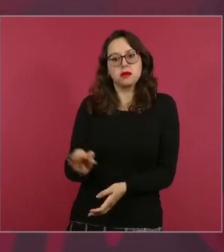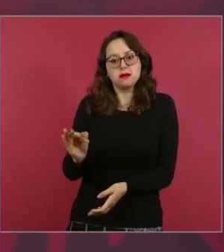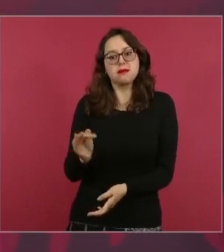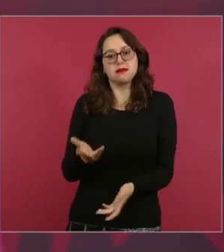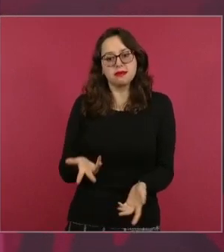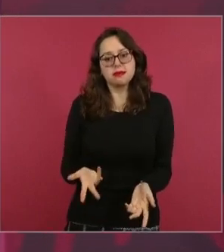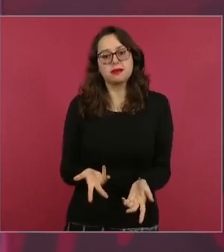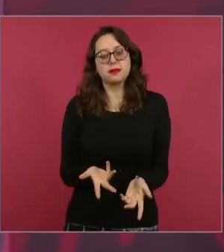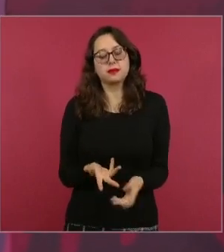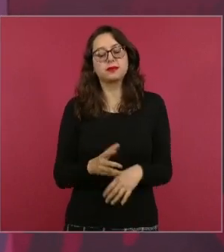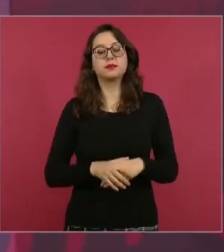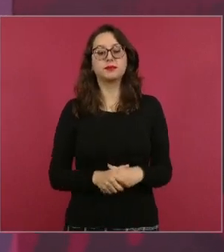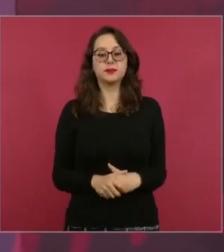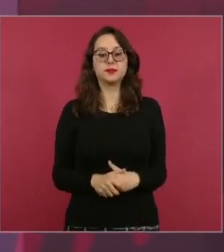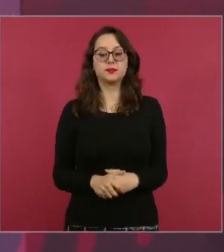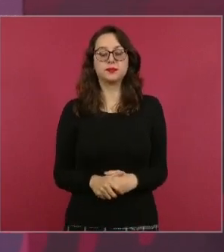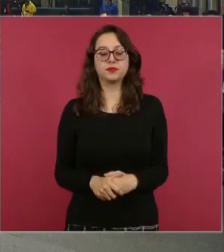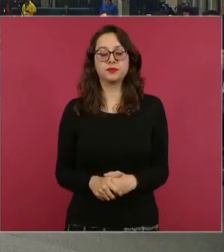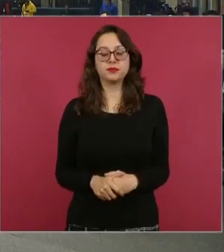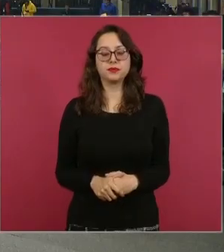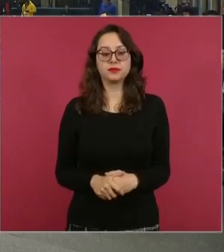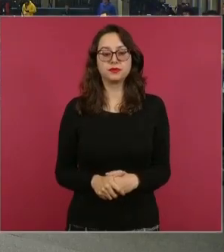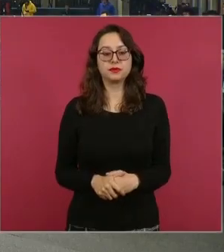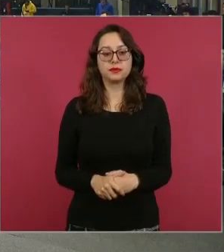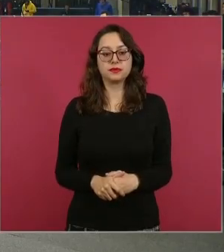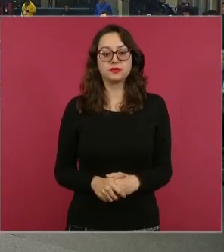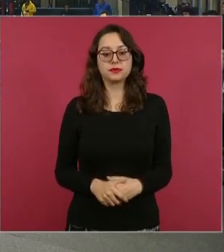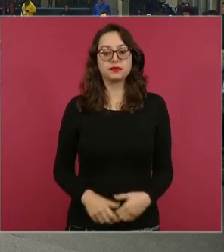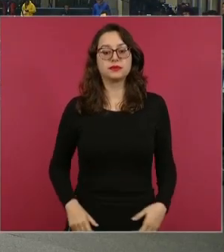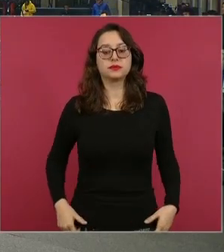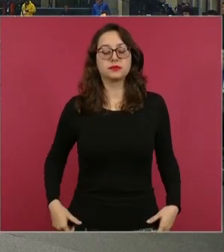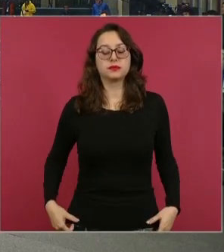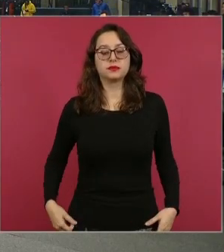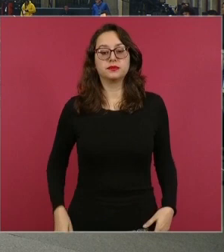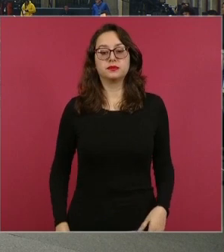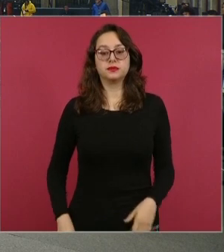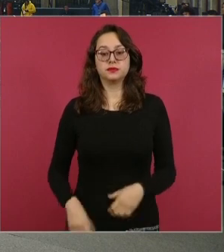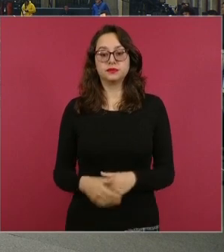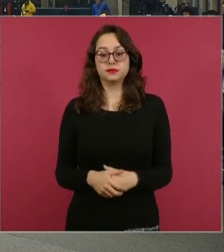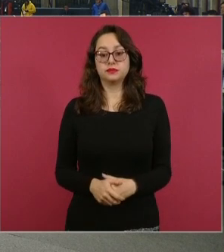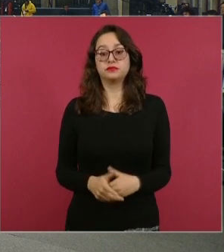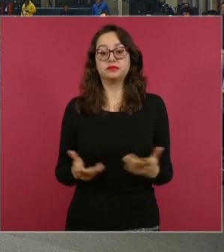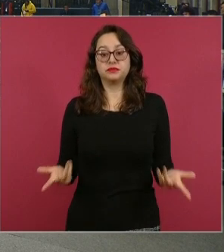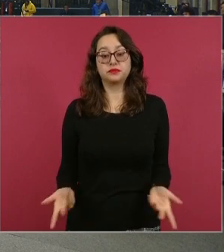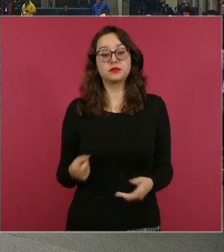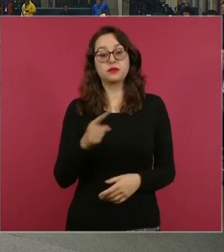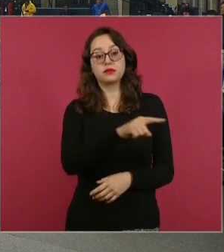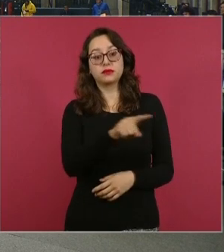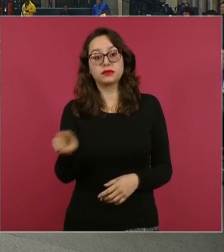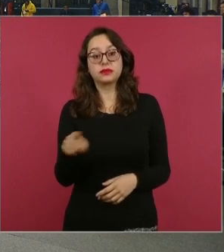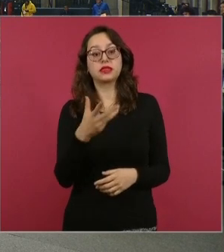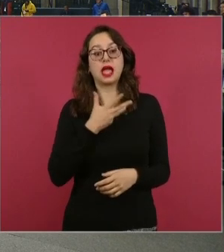300 33 o 37 frentes de